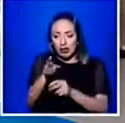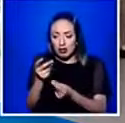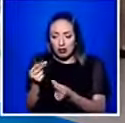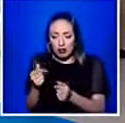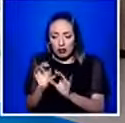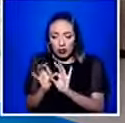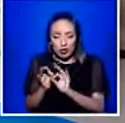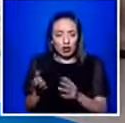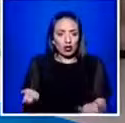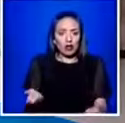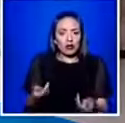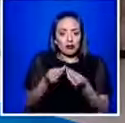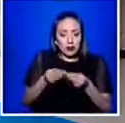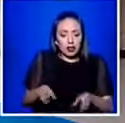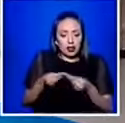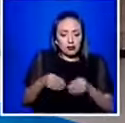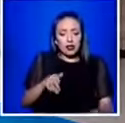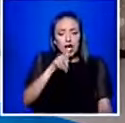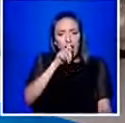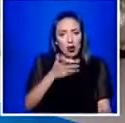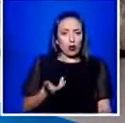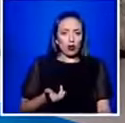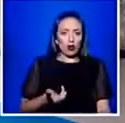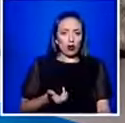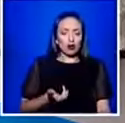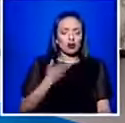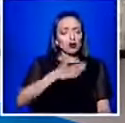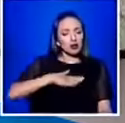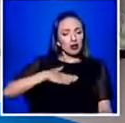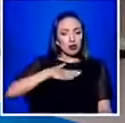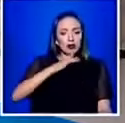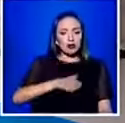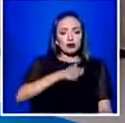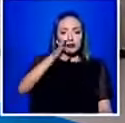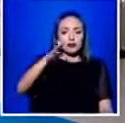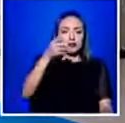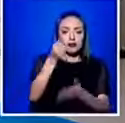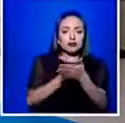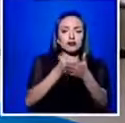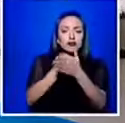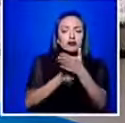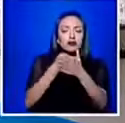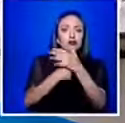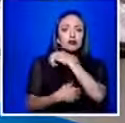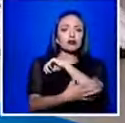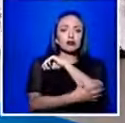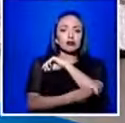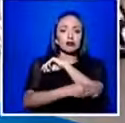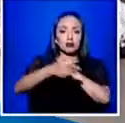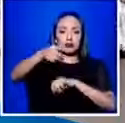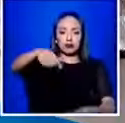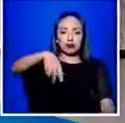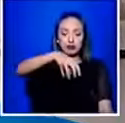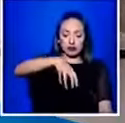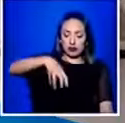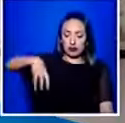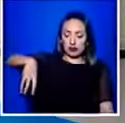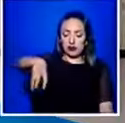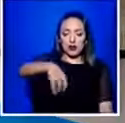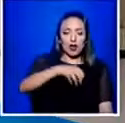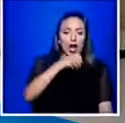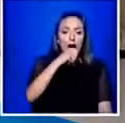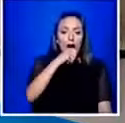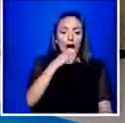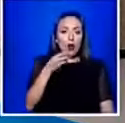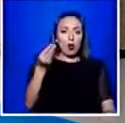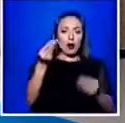para que no se siga desperdiciando el agua. Por favor, acercarse a la lucha de los pobres, ahí están los vecinos con este ojo de agua, se sigue desperdiciando el